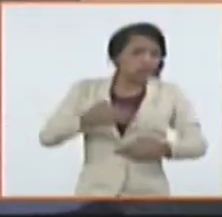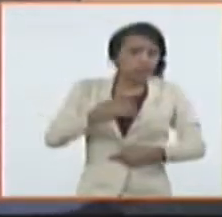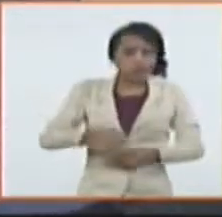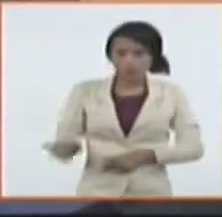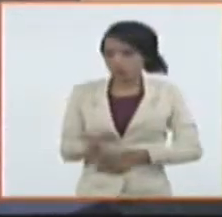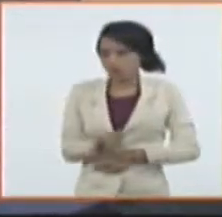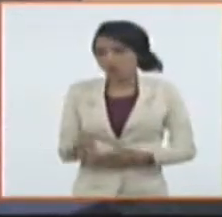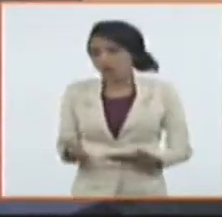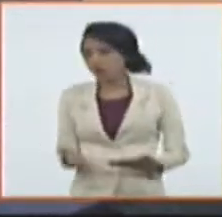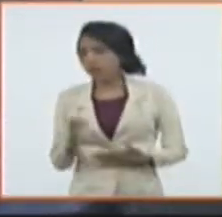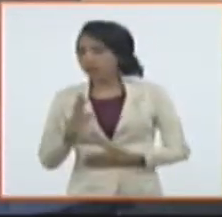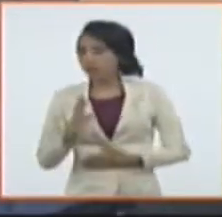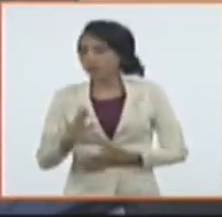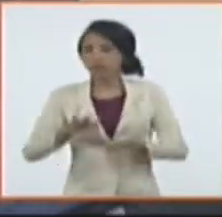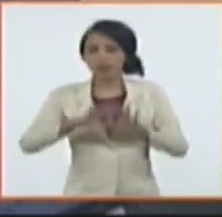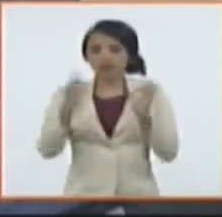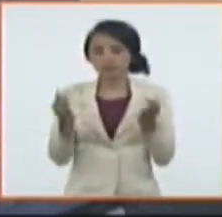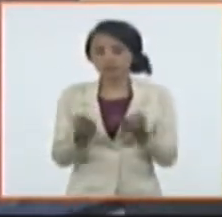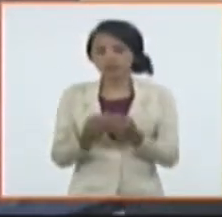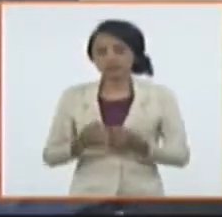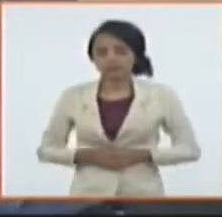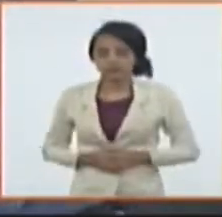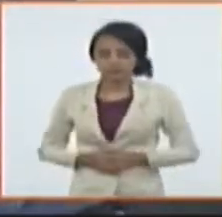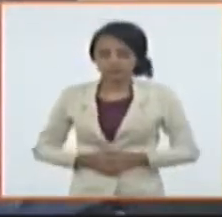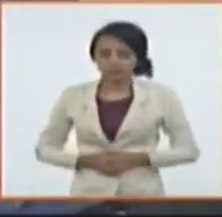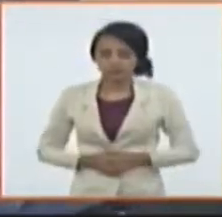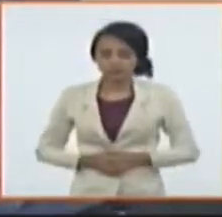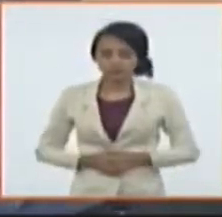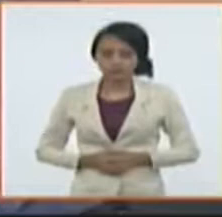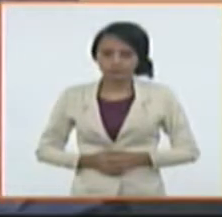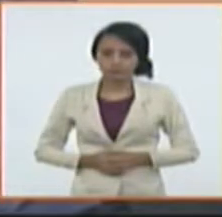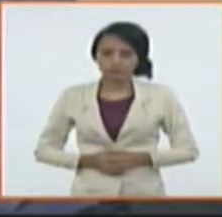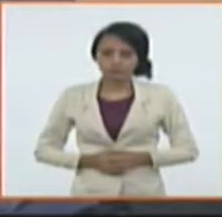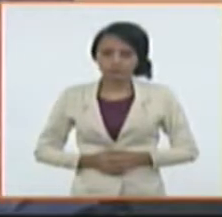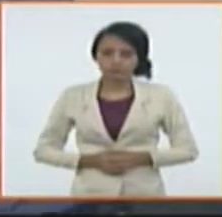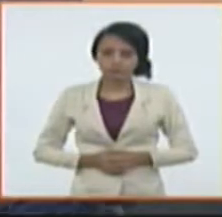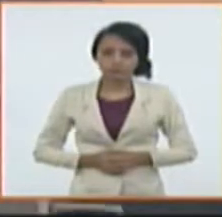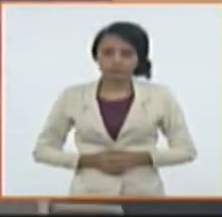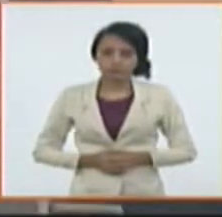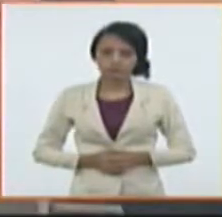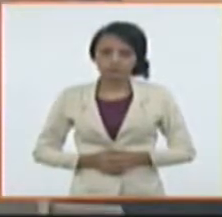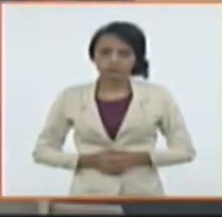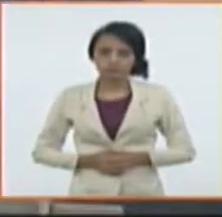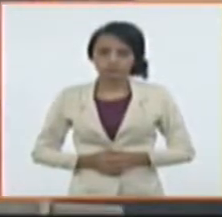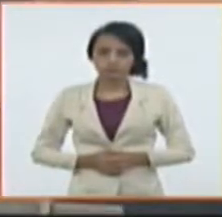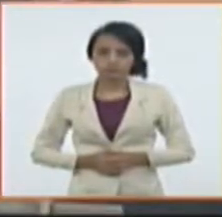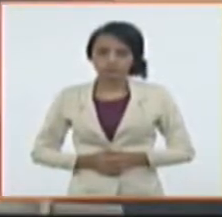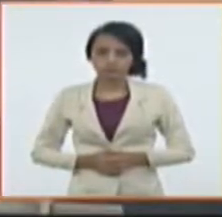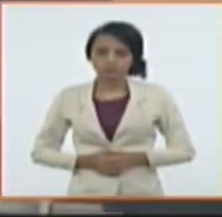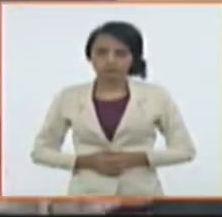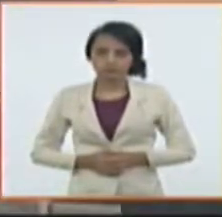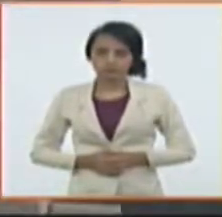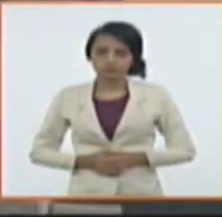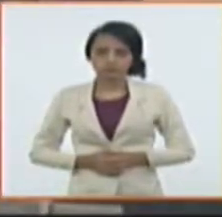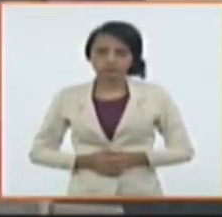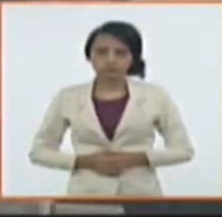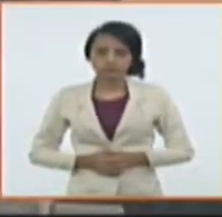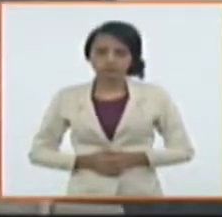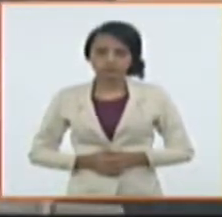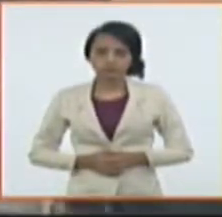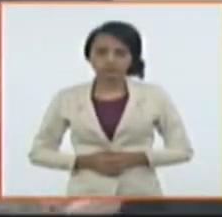vayamos a hacer en materia de trabajo político, de trabajo de gobierno, podemos pensar que el discurso,